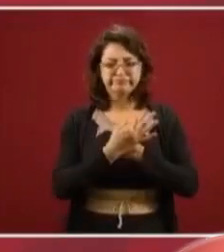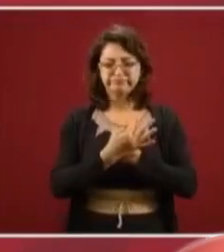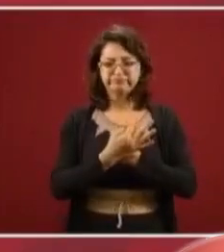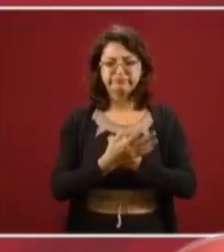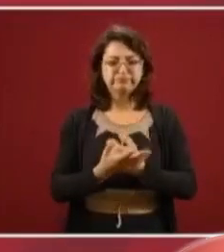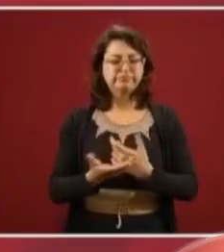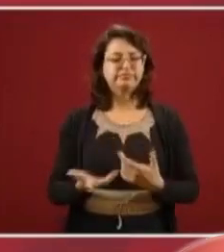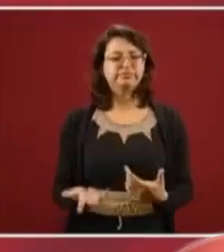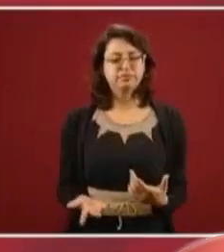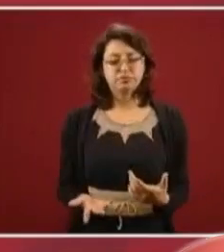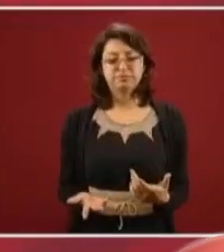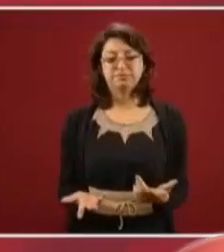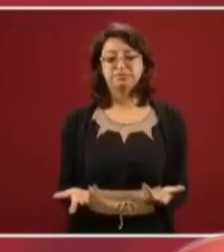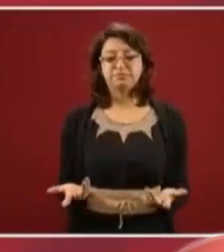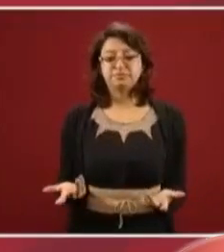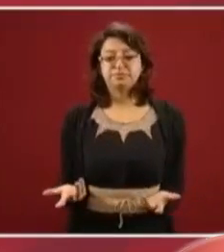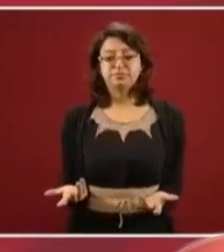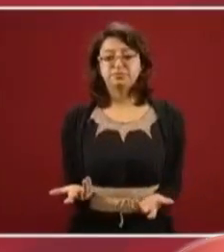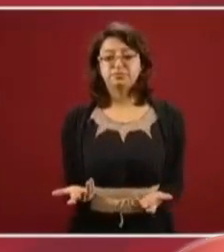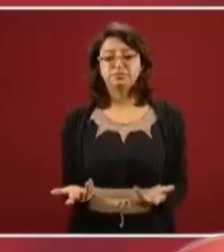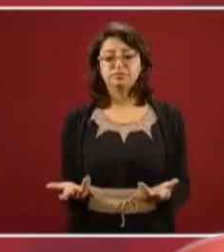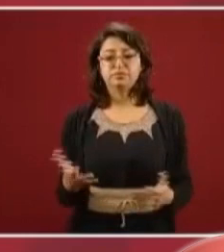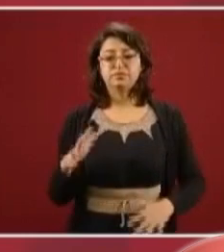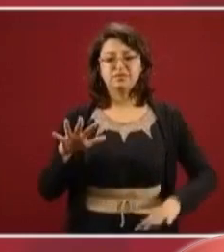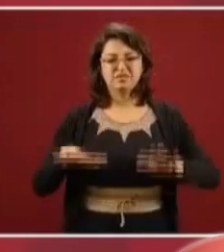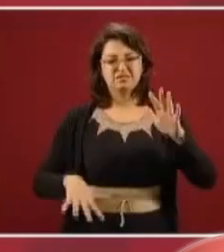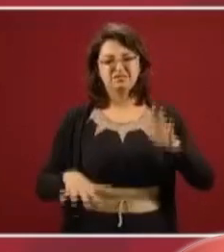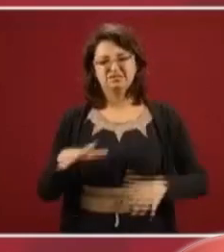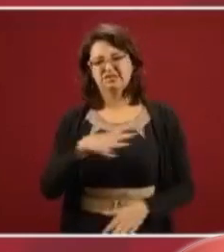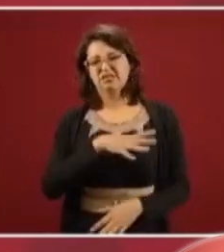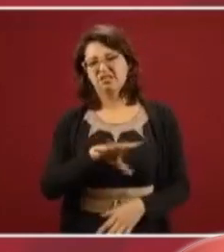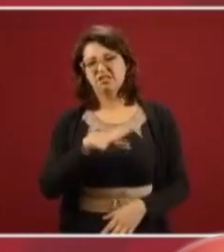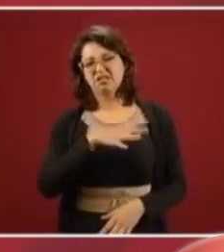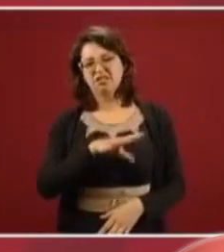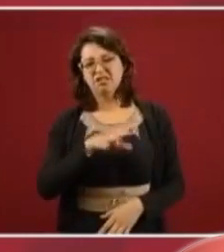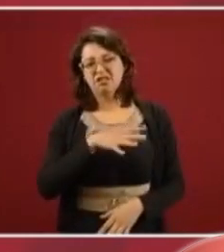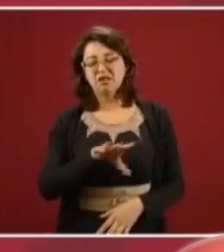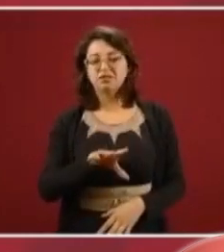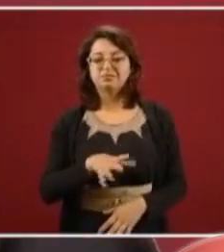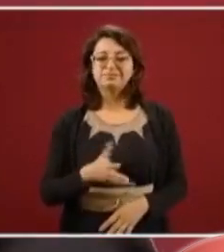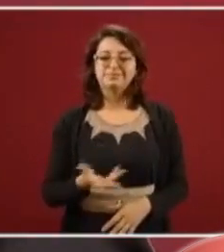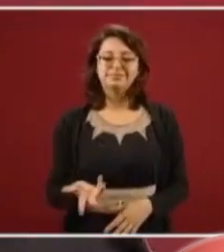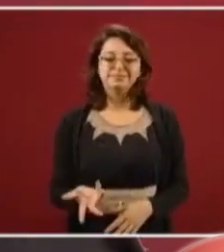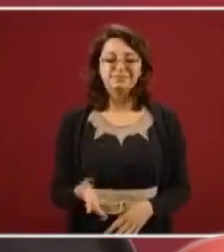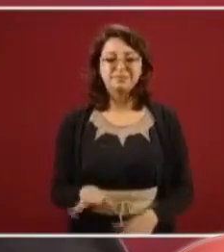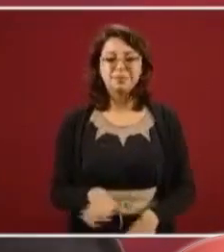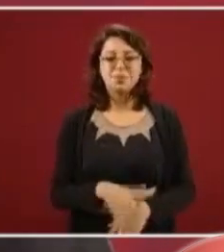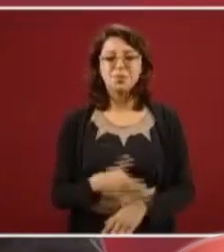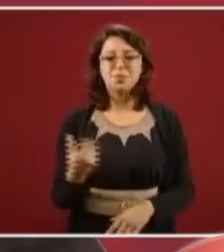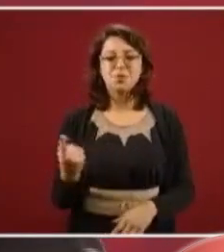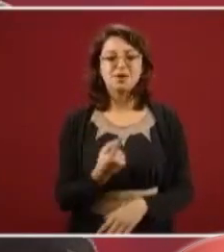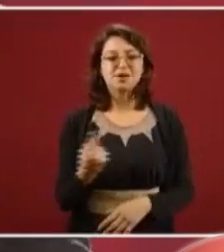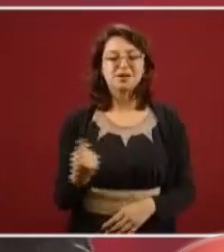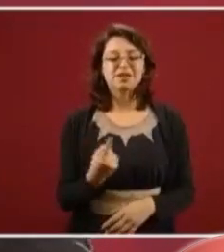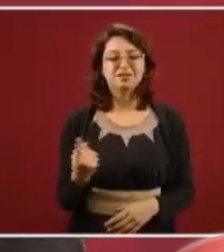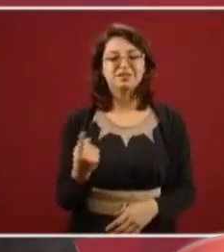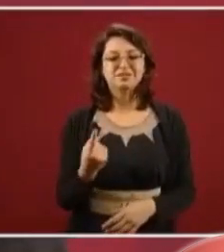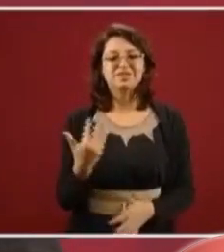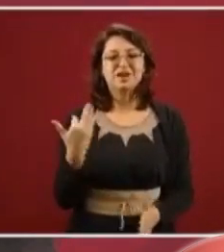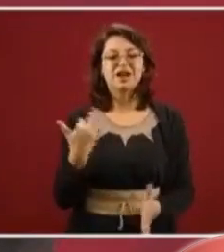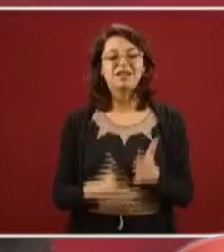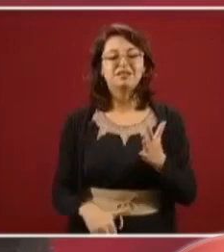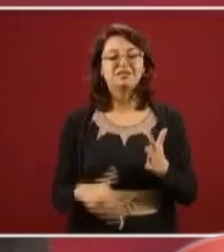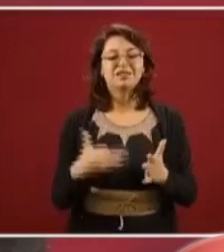y que a veces pues les desprecia, por una malentendida